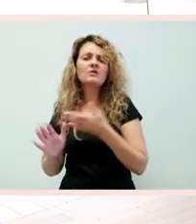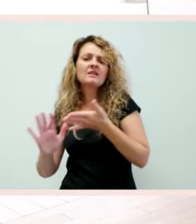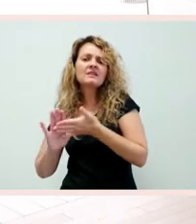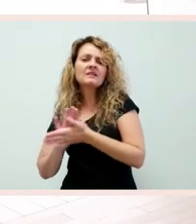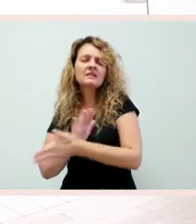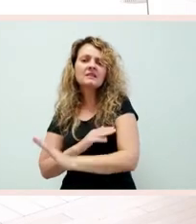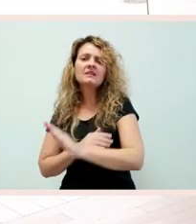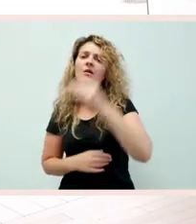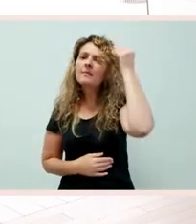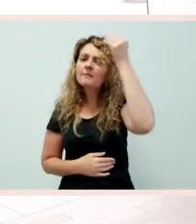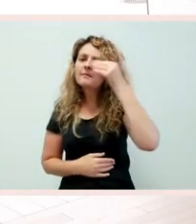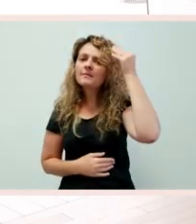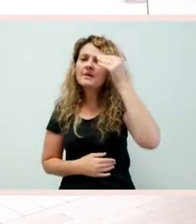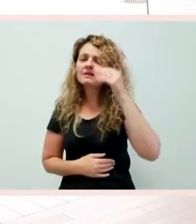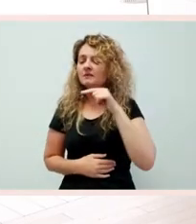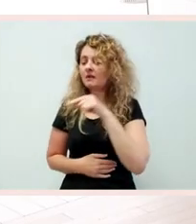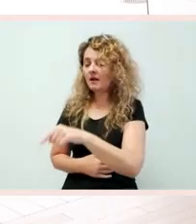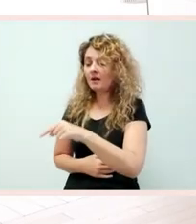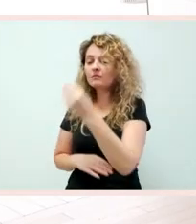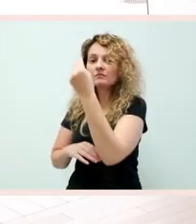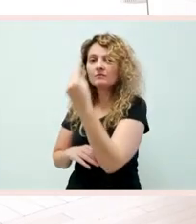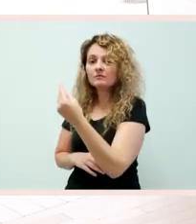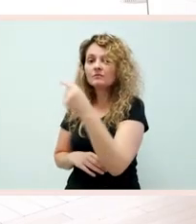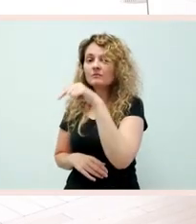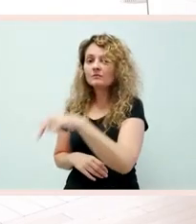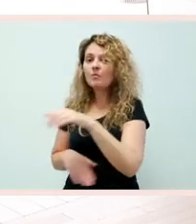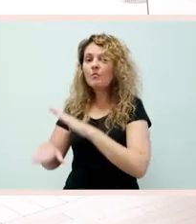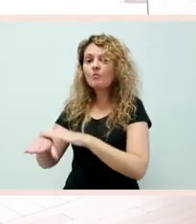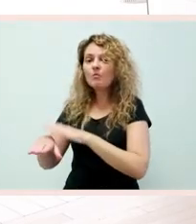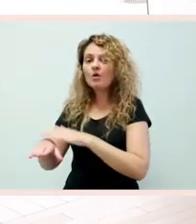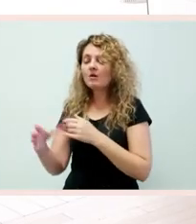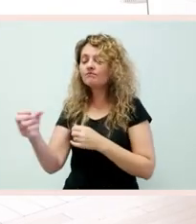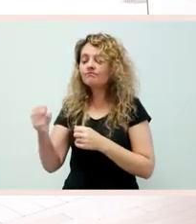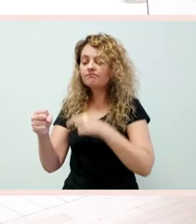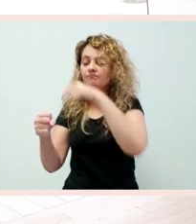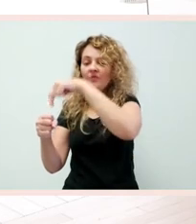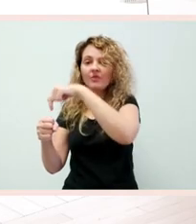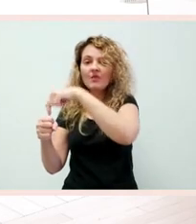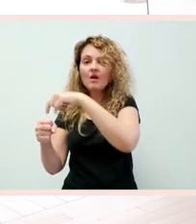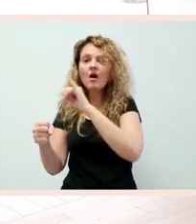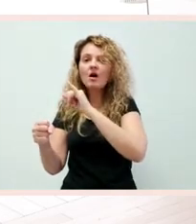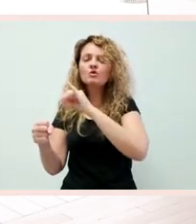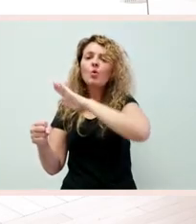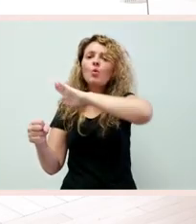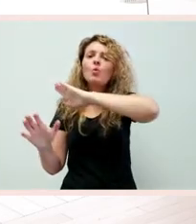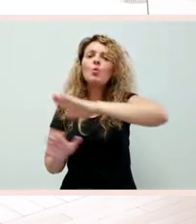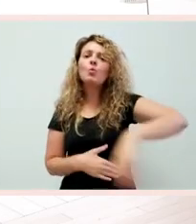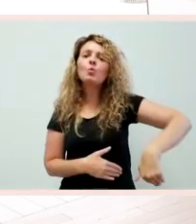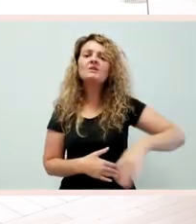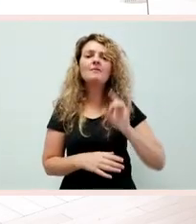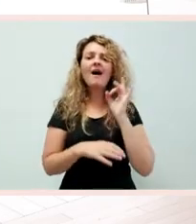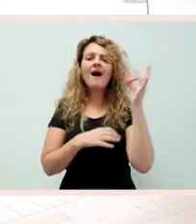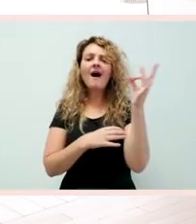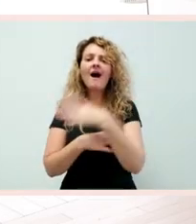que na man esquerda desta muller que está apretando con bastante tensión portaría a última carta que lle